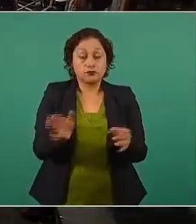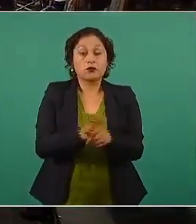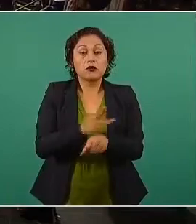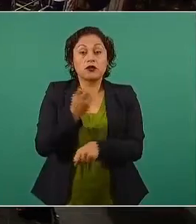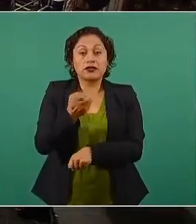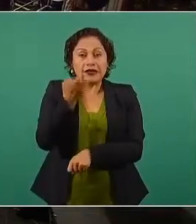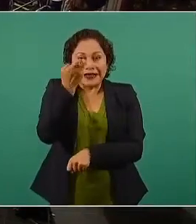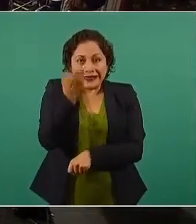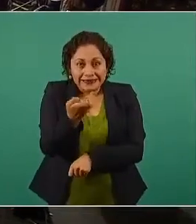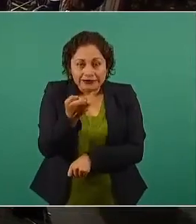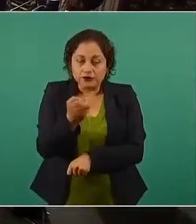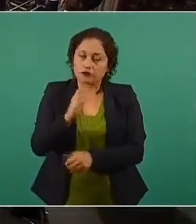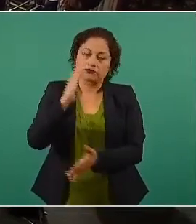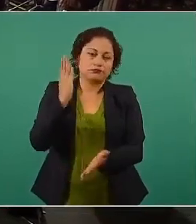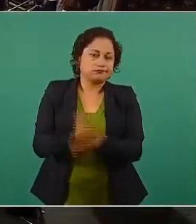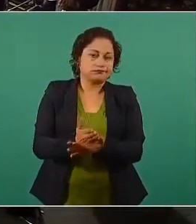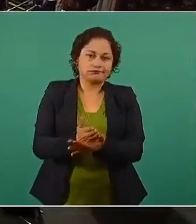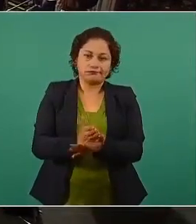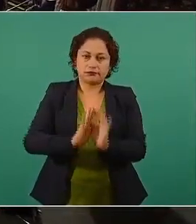Lo otro,